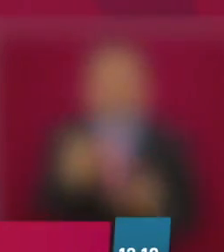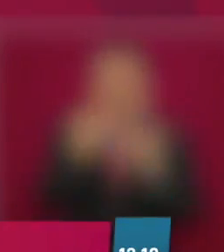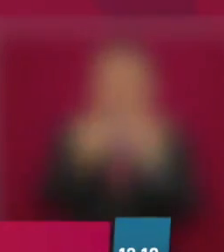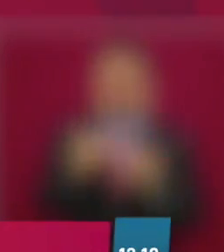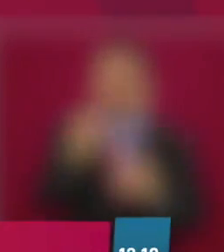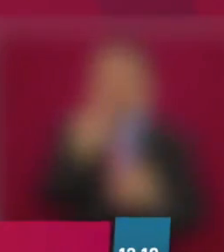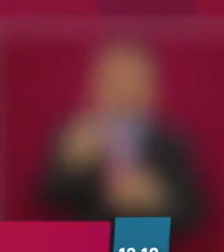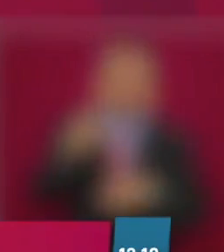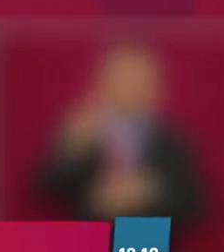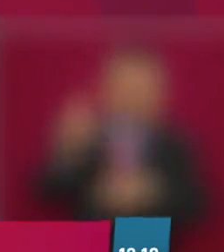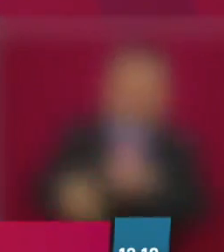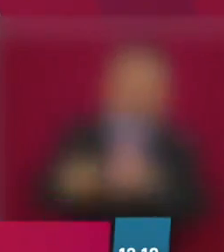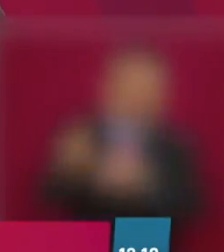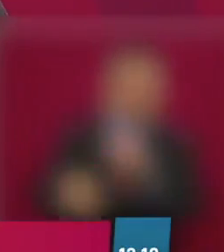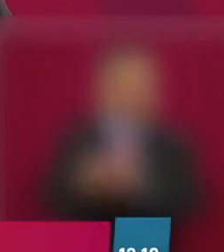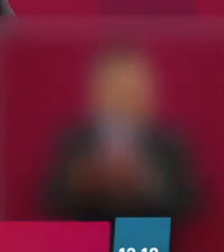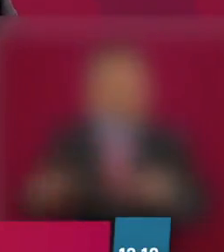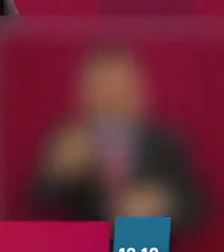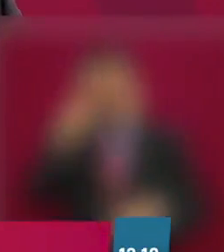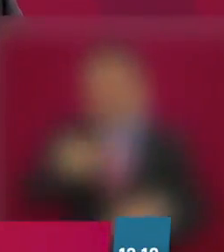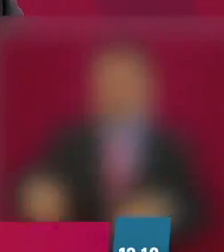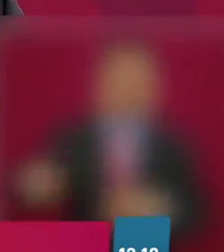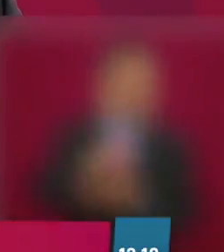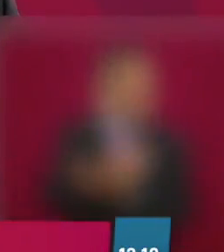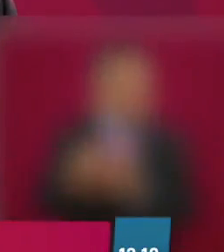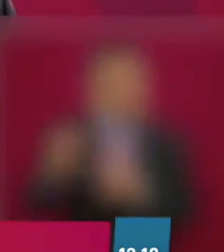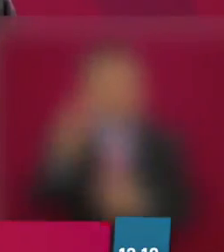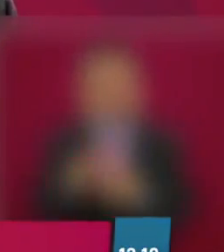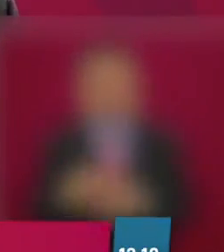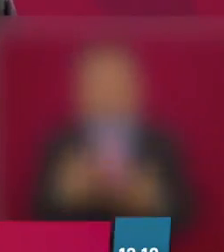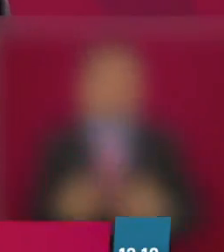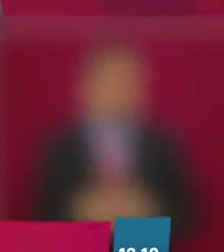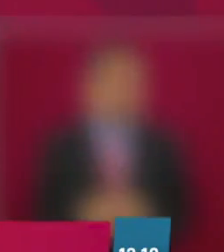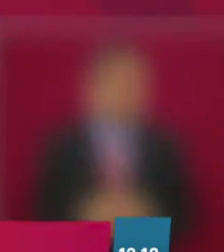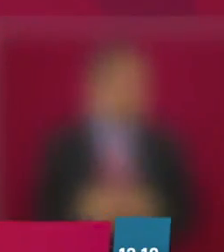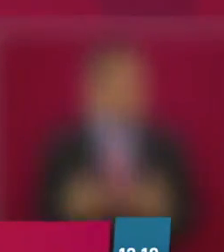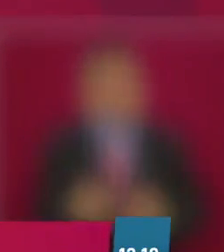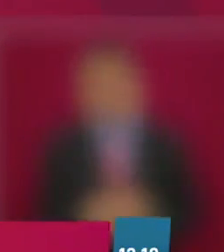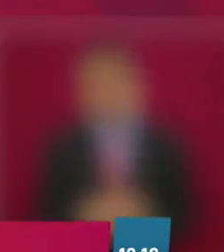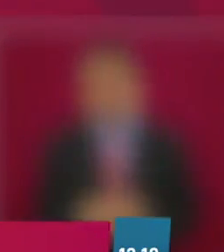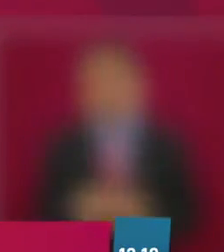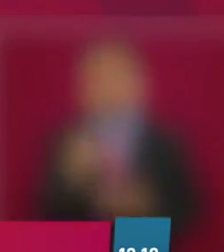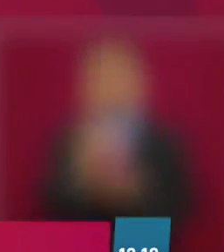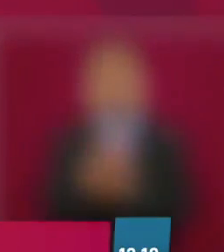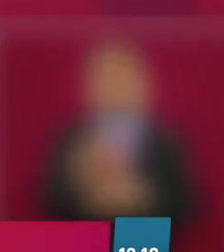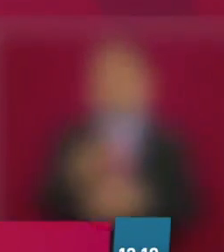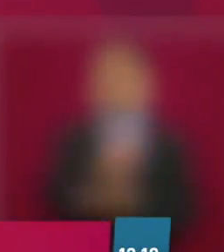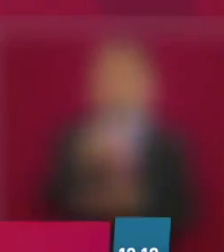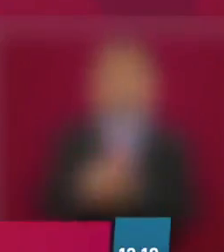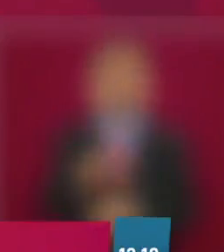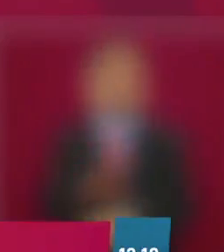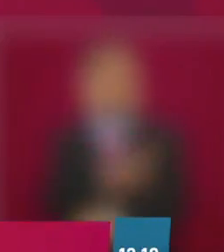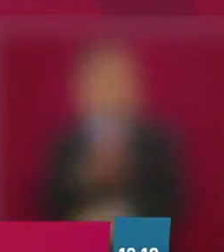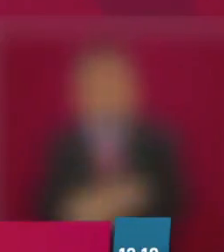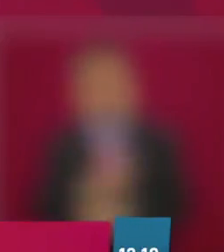de purificar la vida pública. Y no es solo lo de la reforma energética,